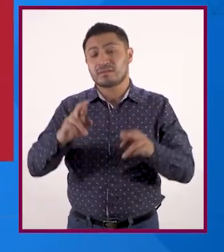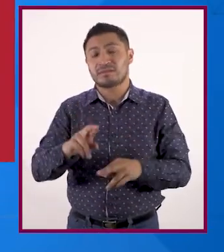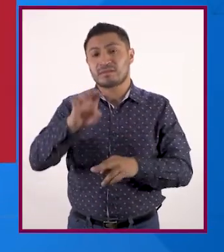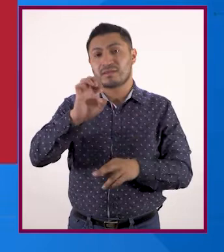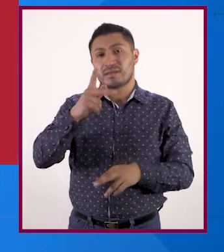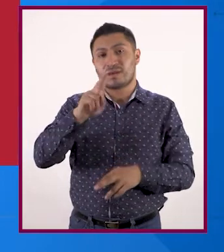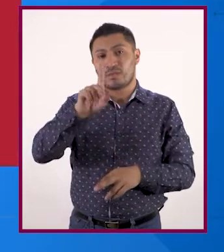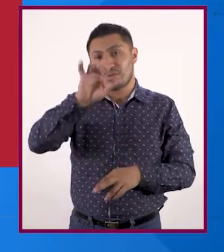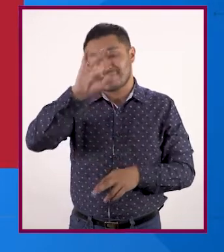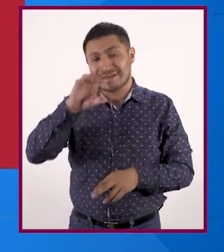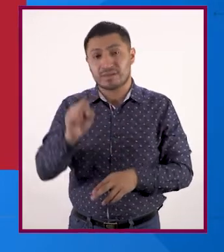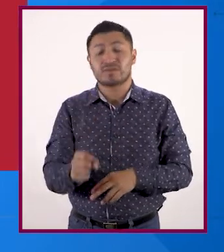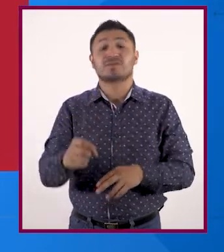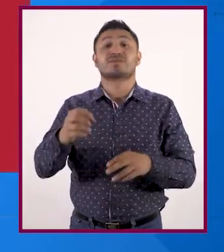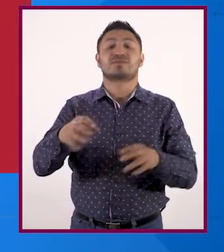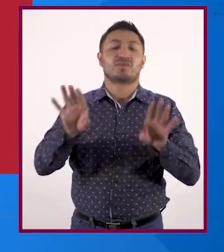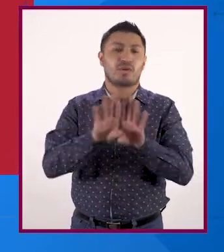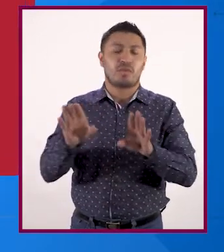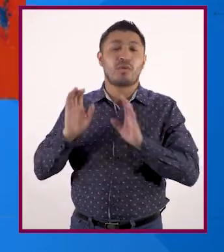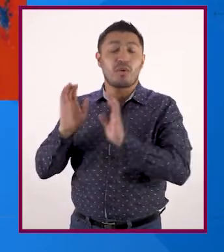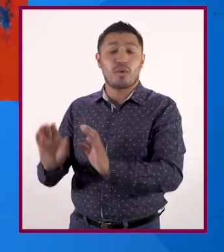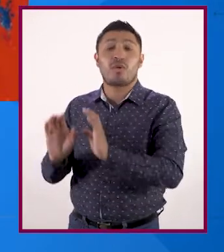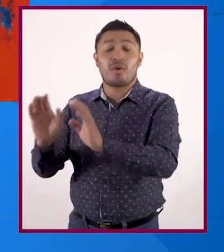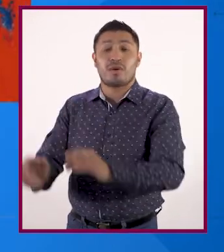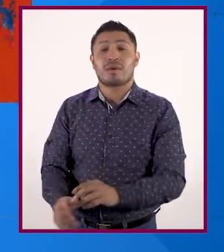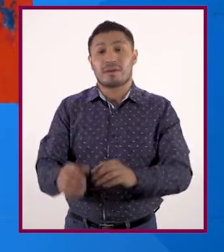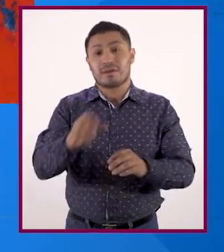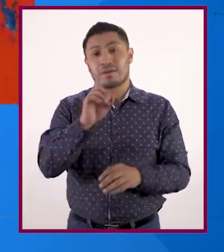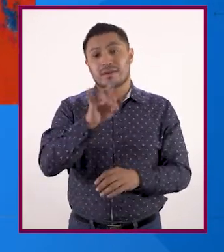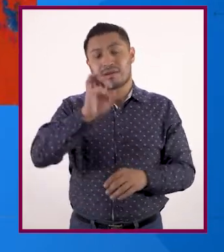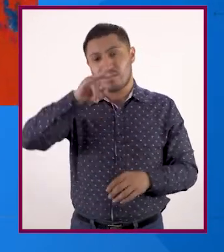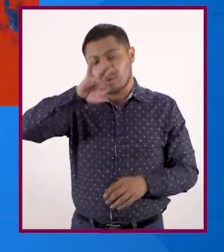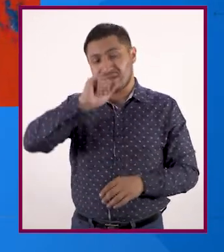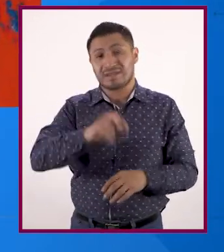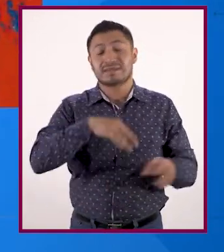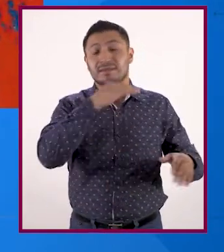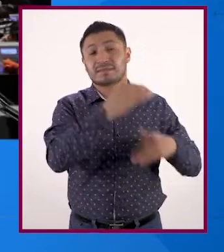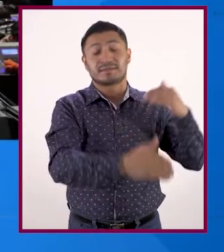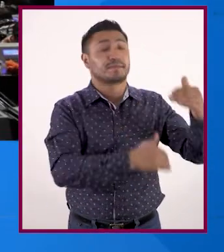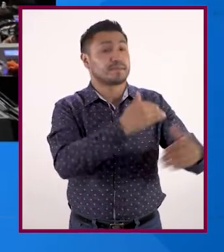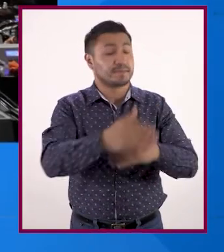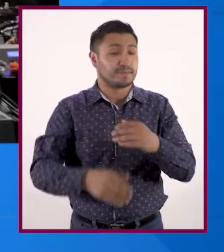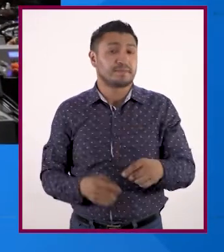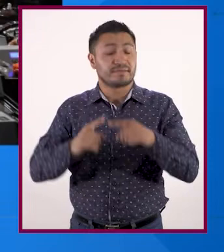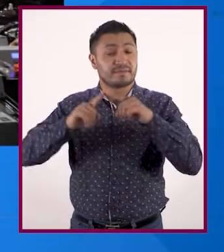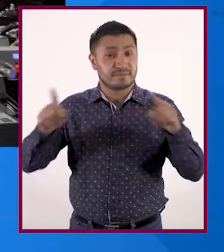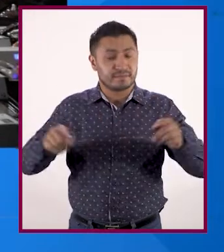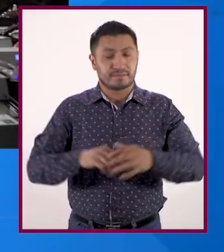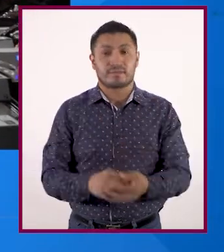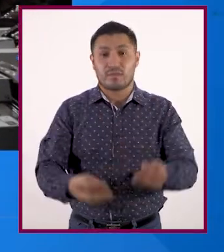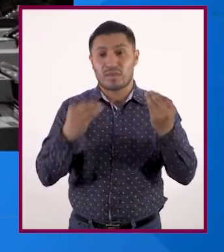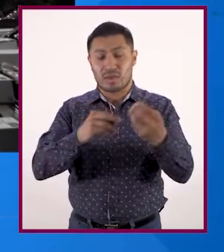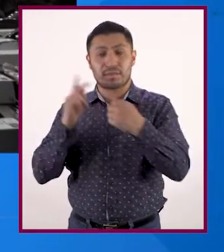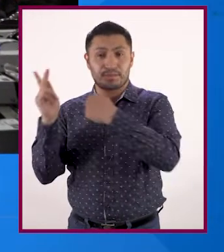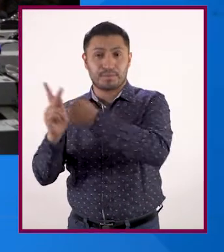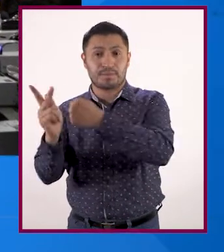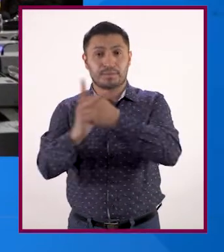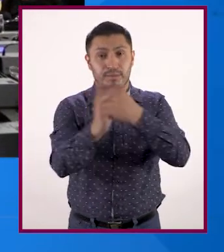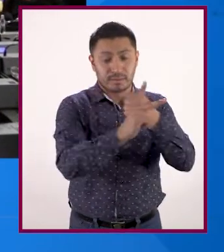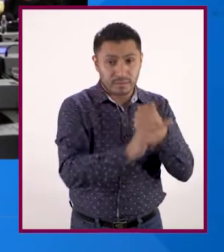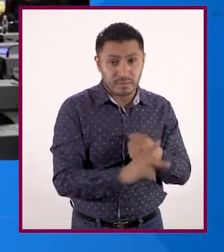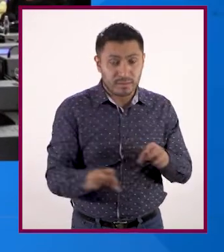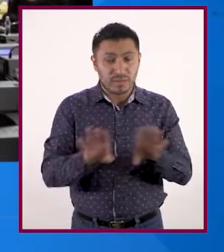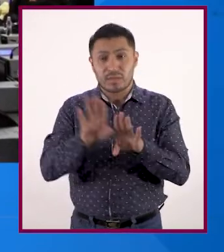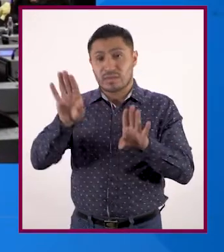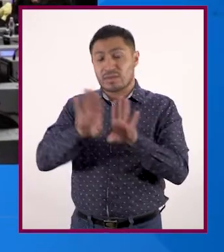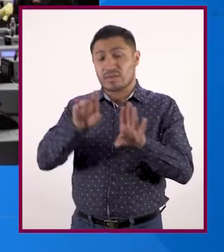primeros se identifican como conservadores y los segundos como progresistas en otros muchos países como es el caso